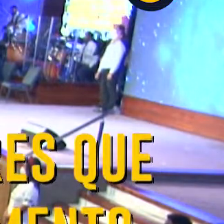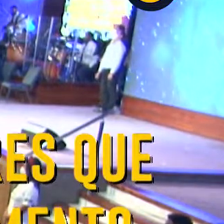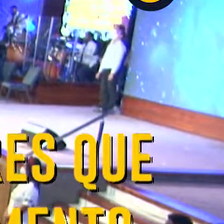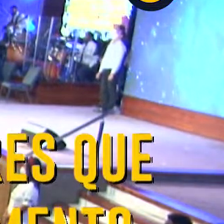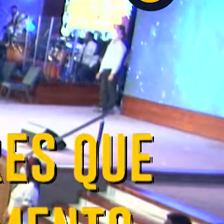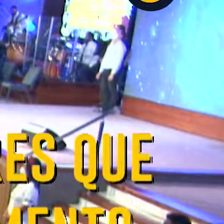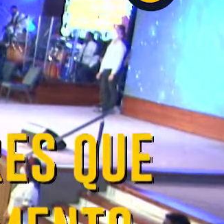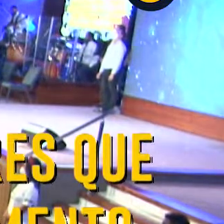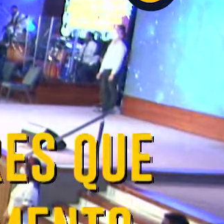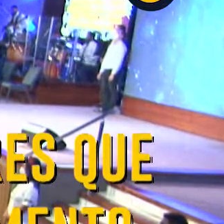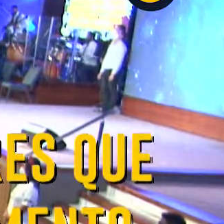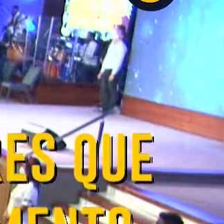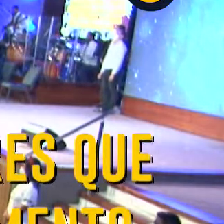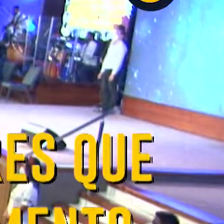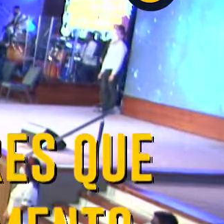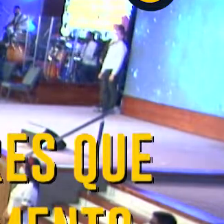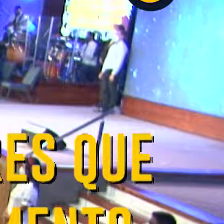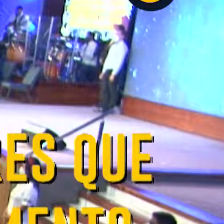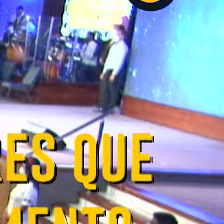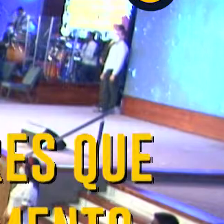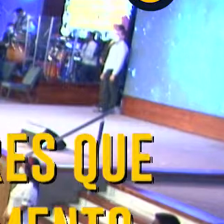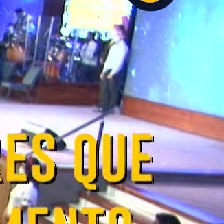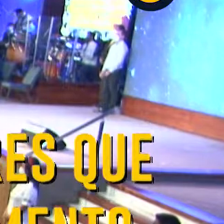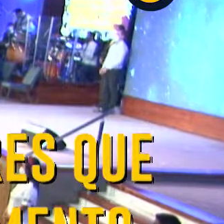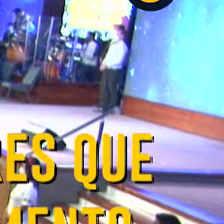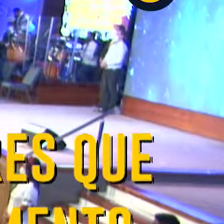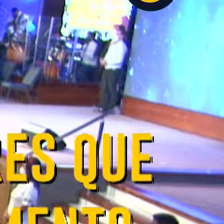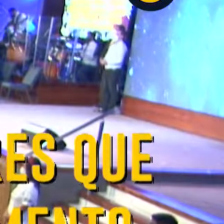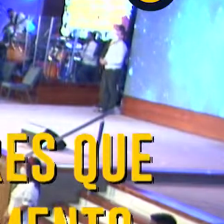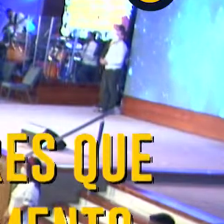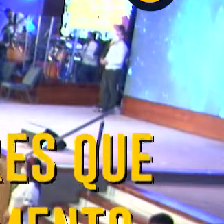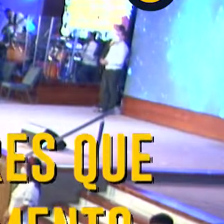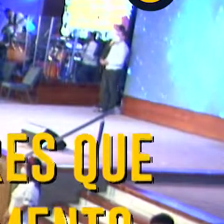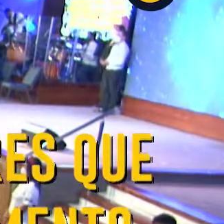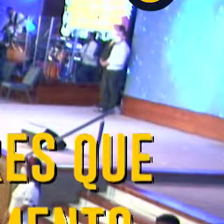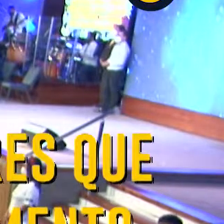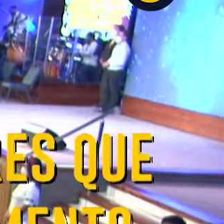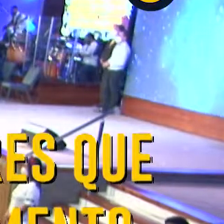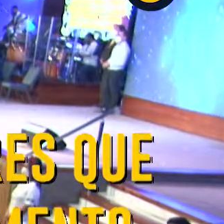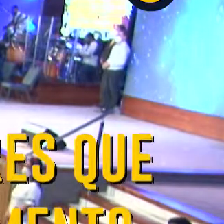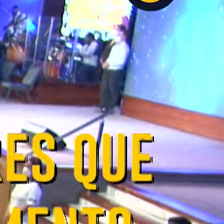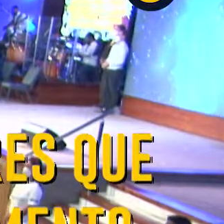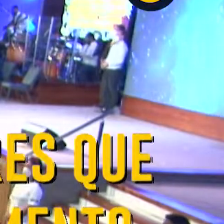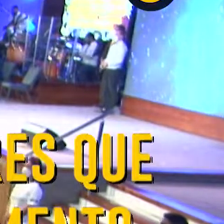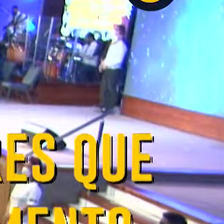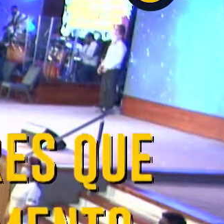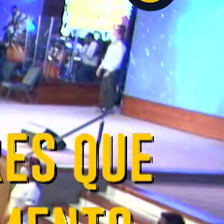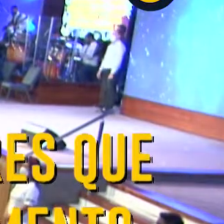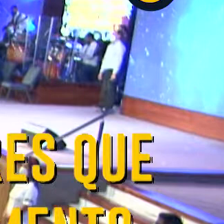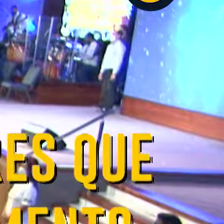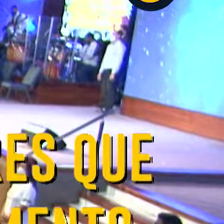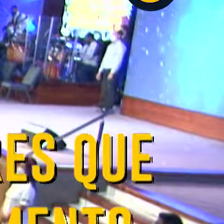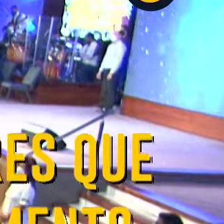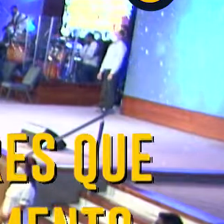100 hombres que llevaba consigo al extremo del campamento, al principio de la guardia de la